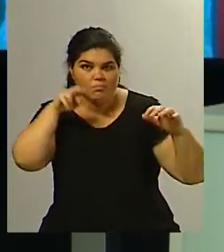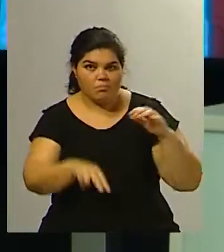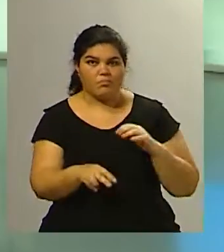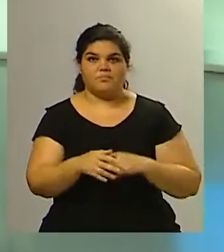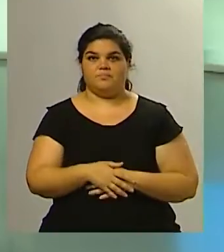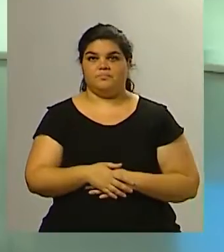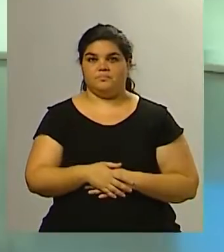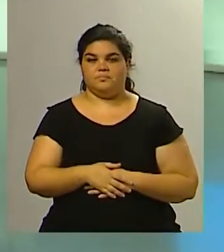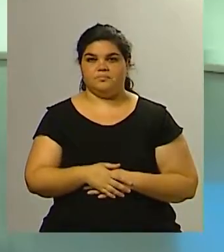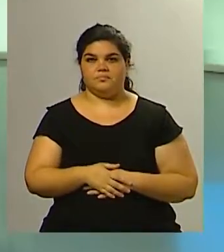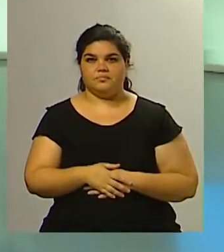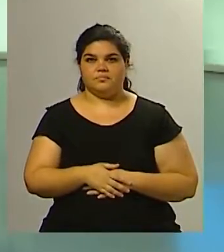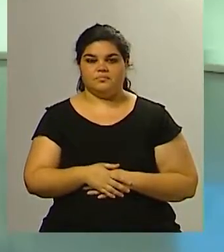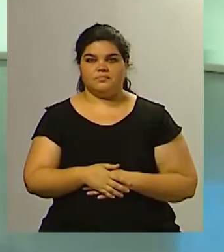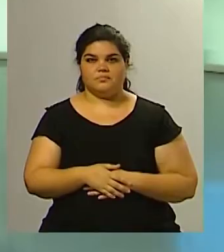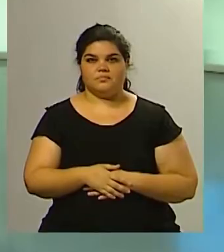regresamos.